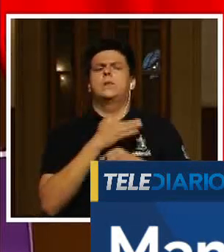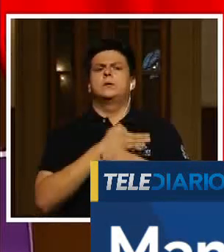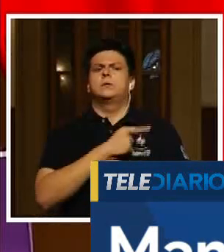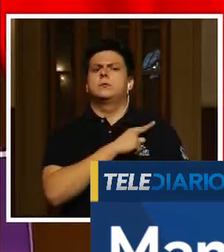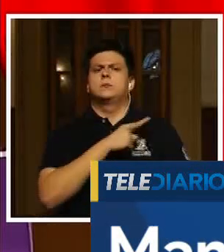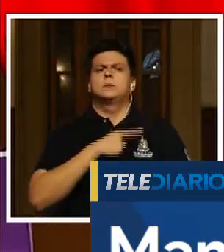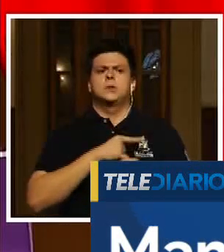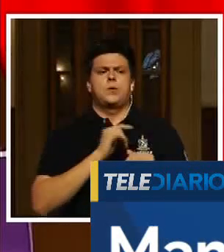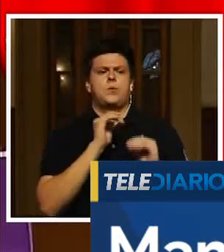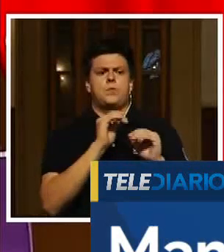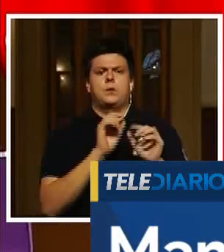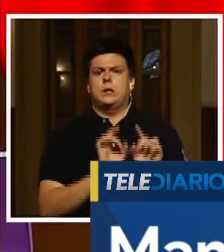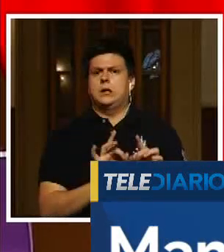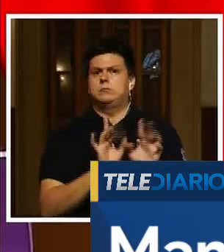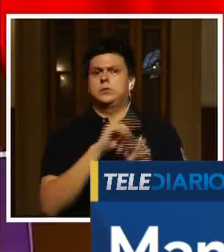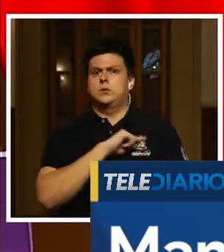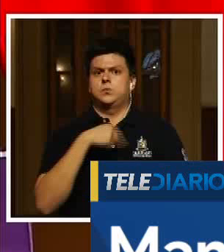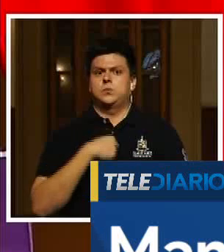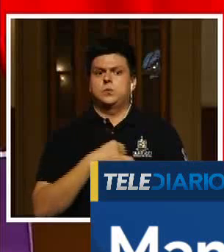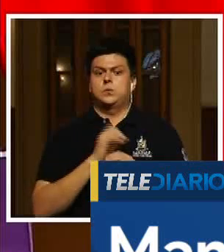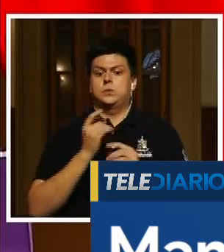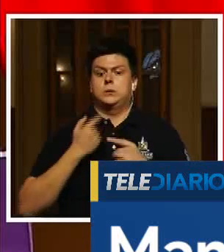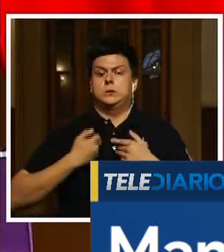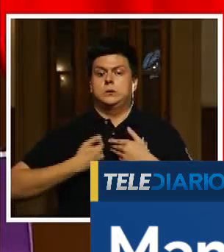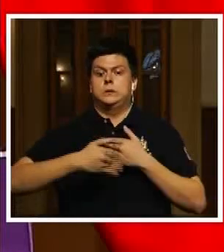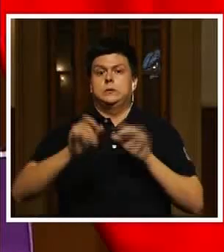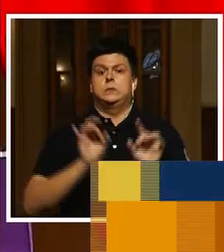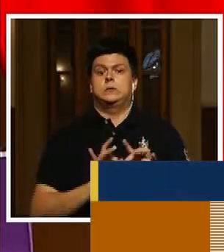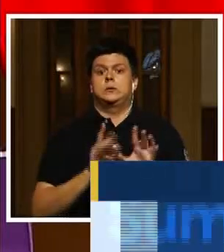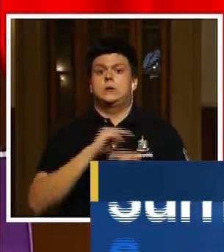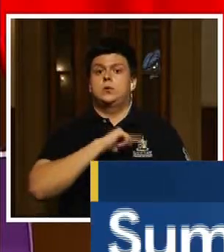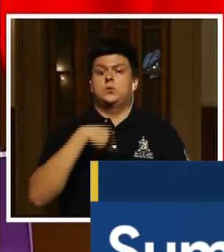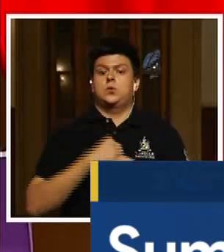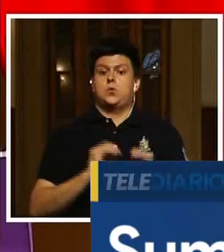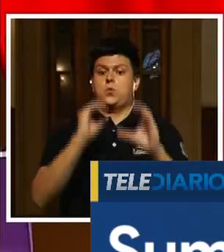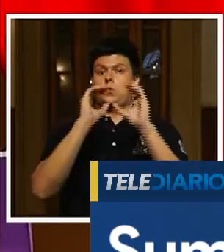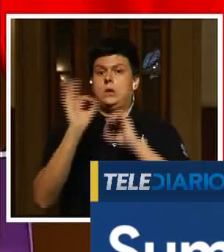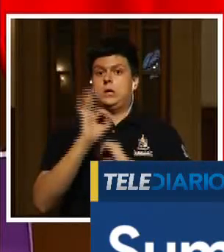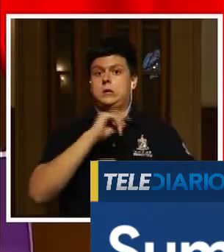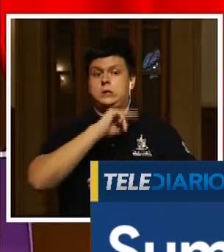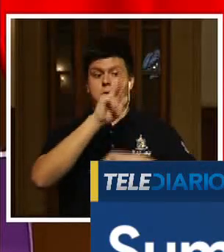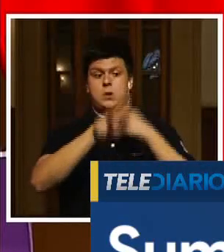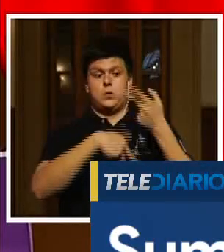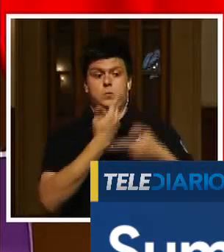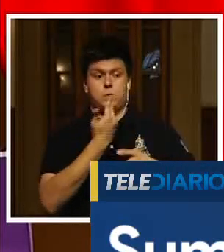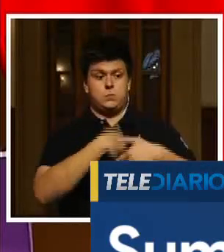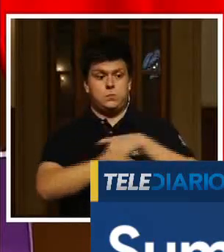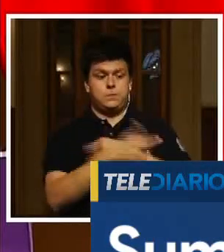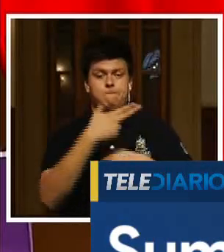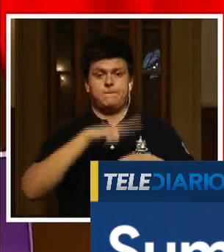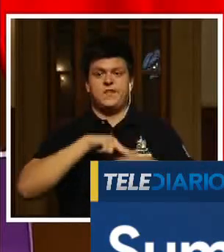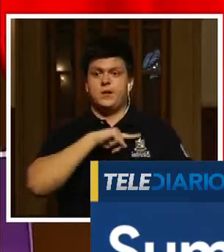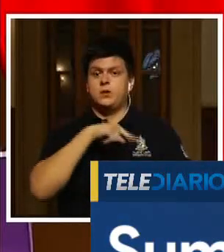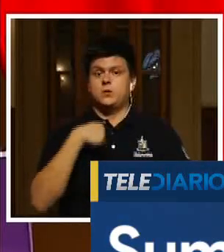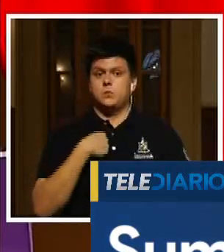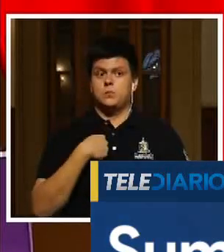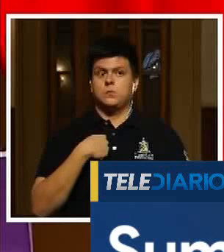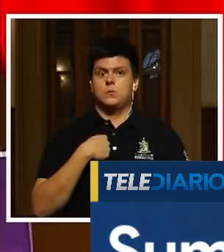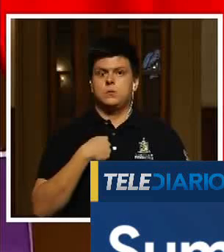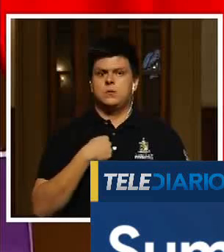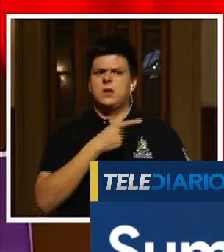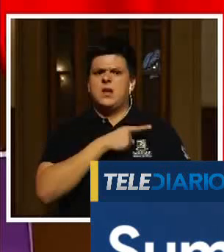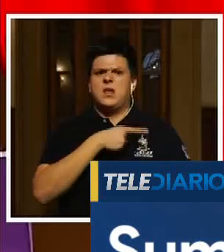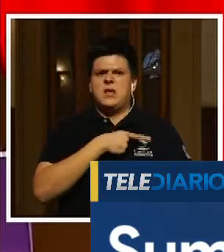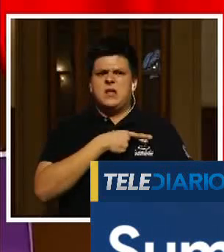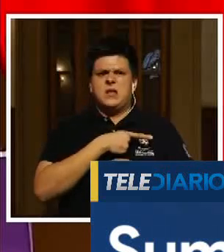es el que nos va a cuidar si vamos al hospital. Así que no debemos escatimar, en todo el país